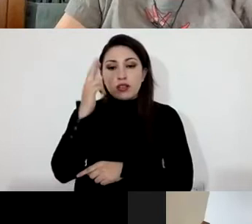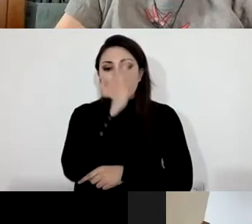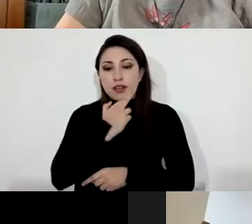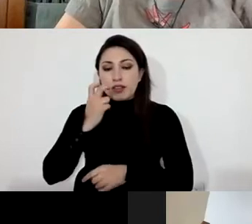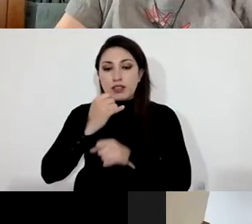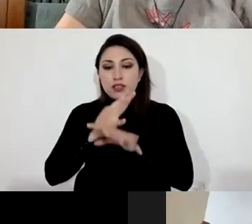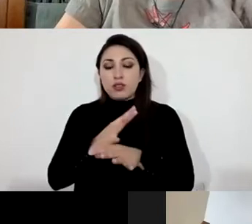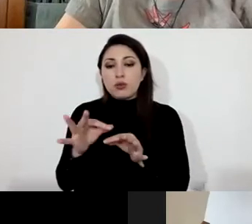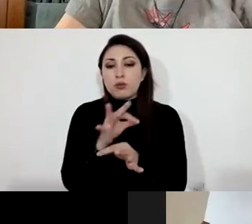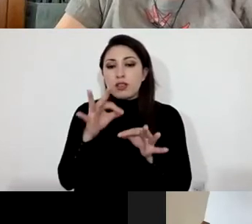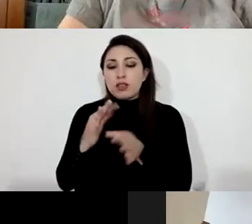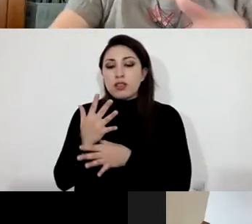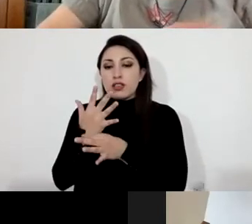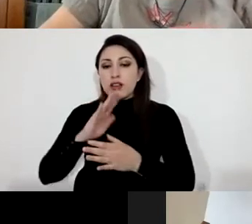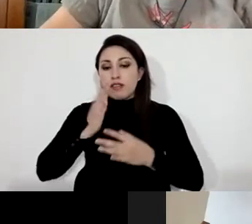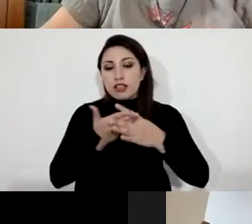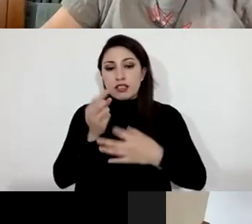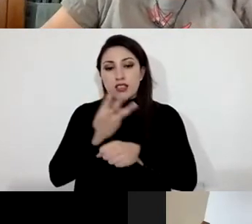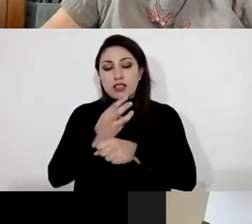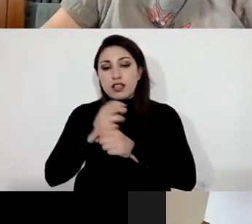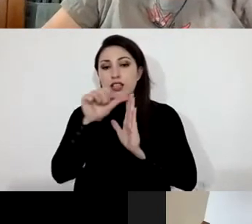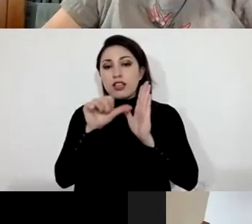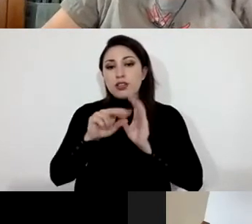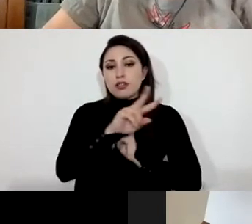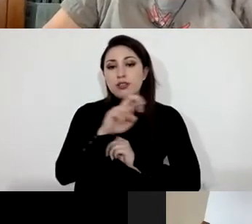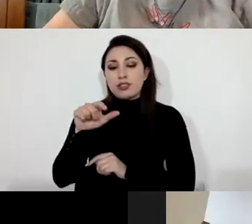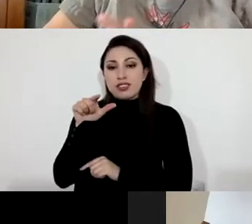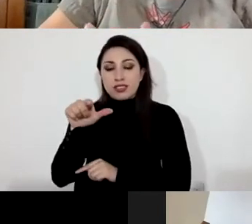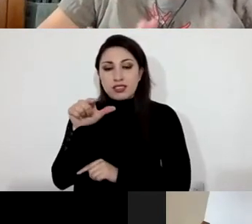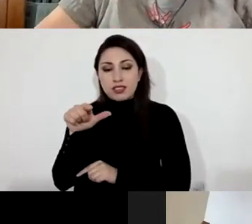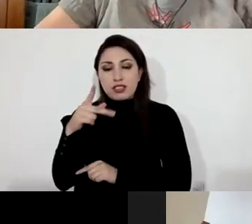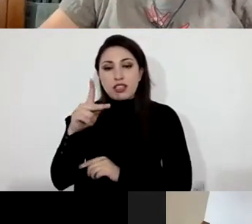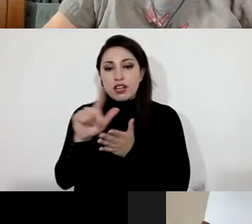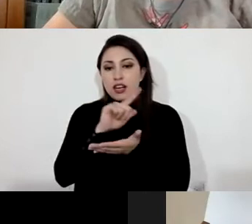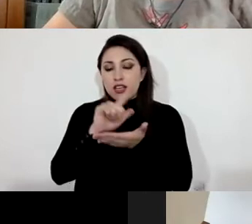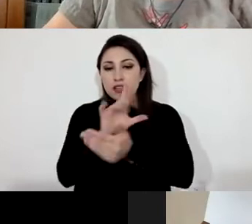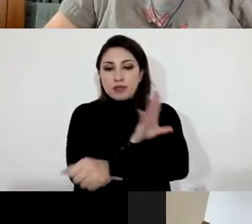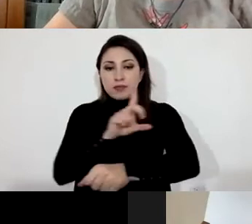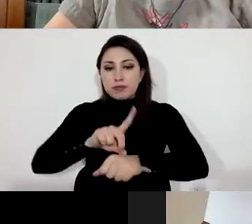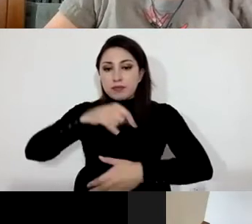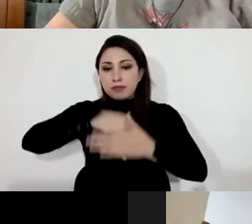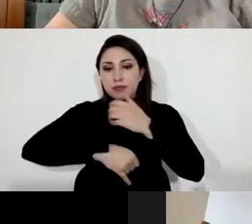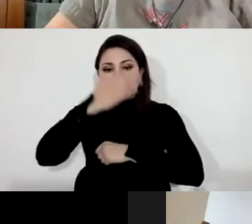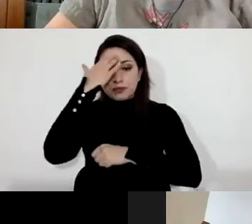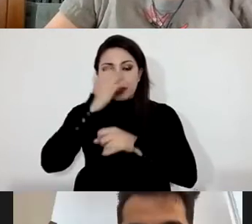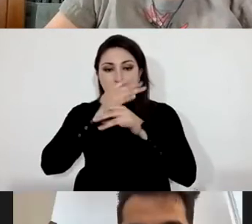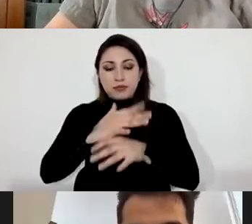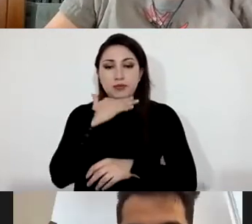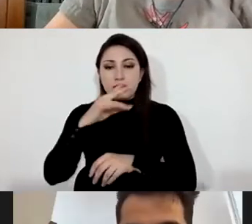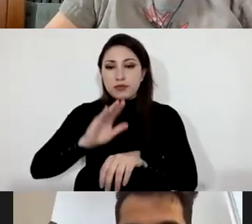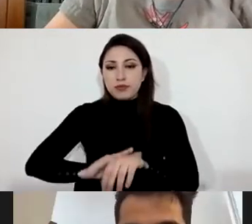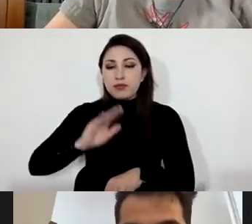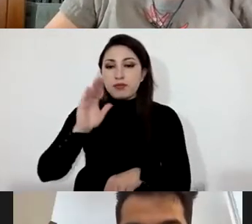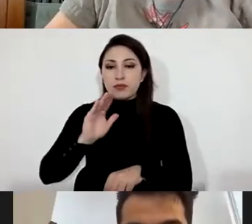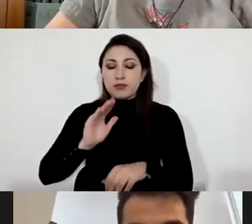de lo establecido en la fracción tercera del artículo 217 de la Ley de Transparencia, Acceso a la Información Pública y Rendición de Cuentas